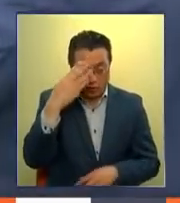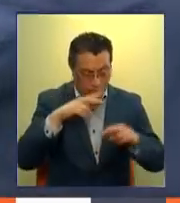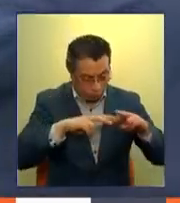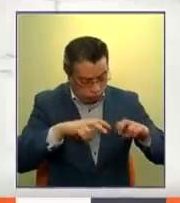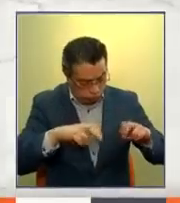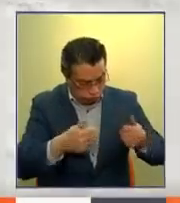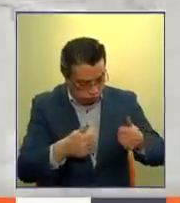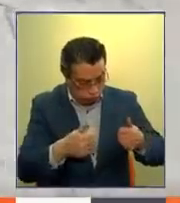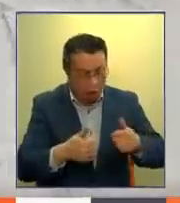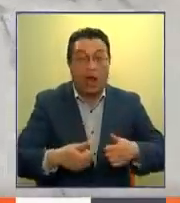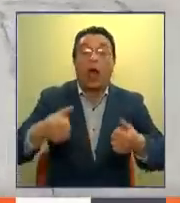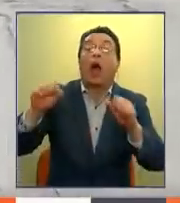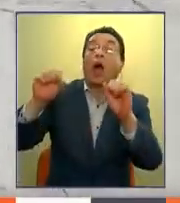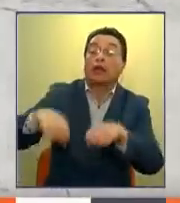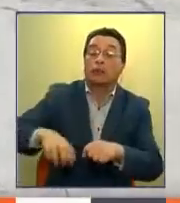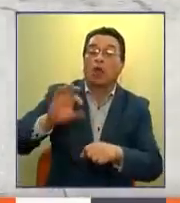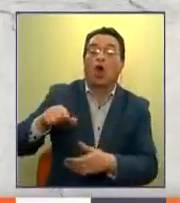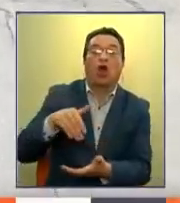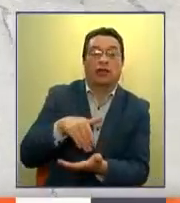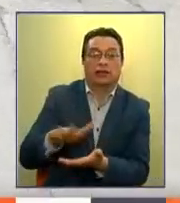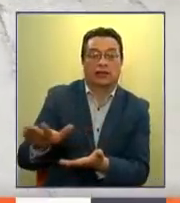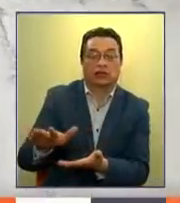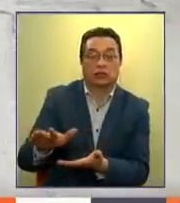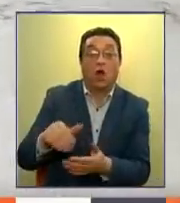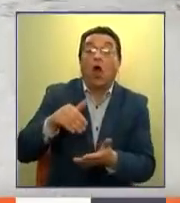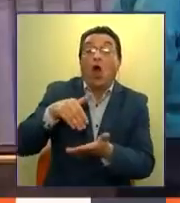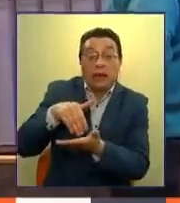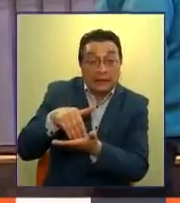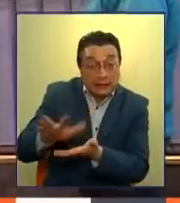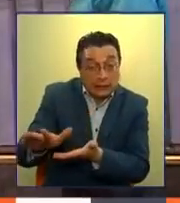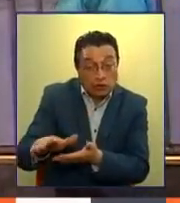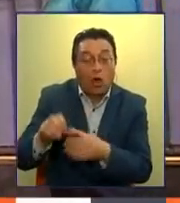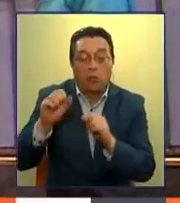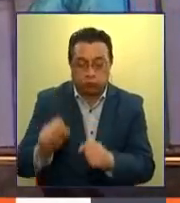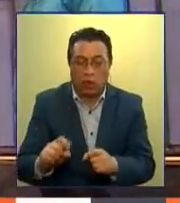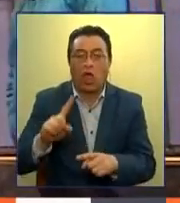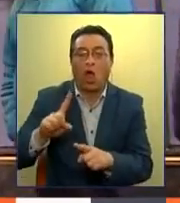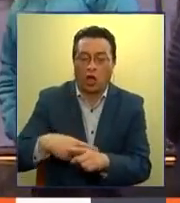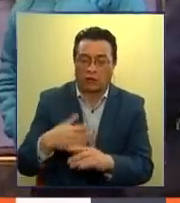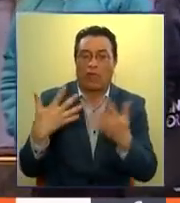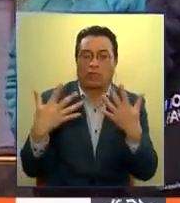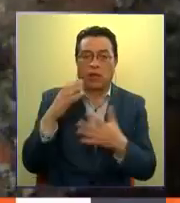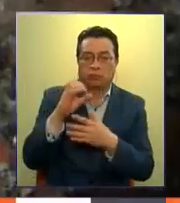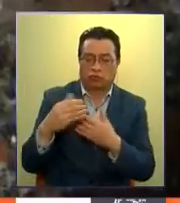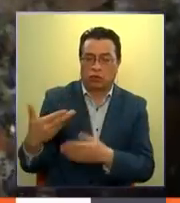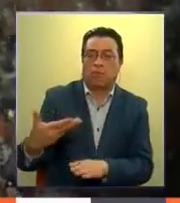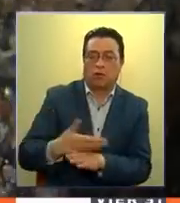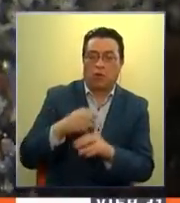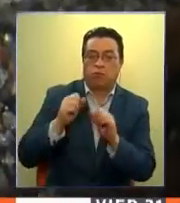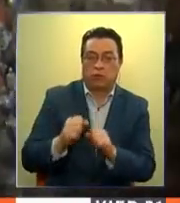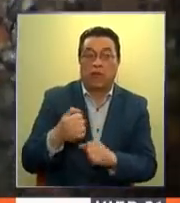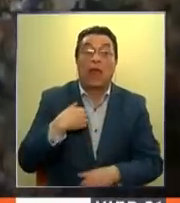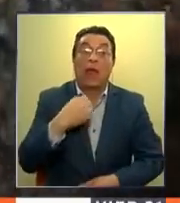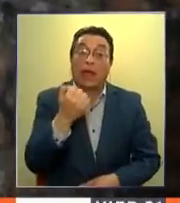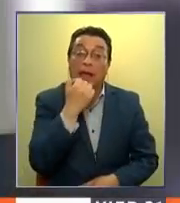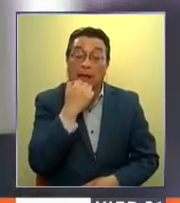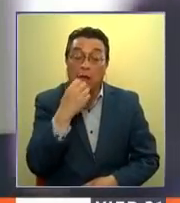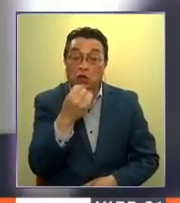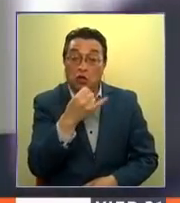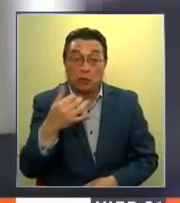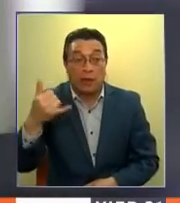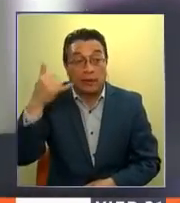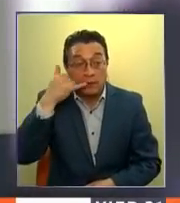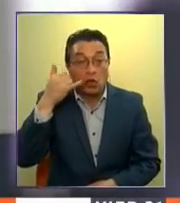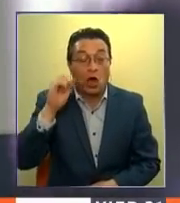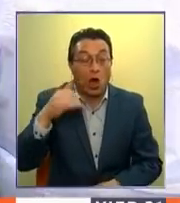rechaza su solicitud. Si es rechazada, las personas podrán pedir nuevamente su 10%. Distinto es equivocarse en su número telefónico o